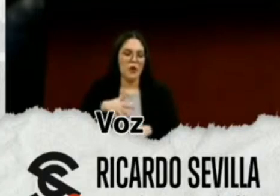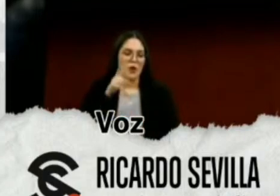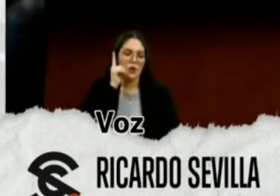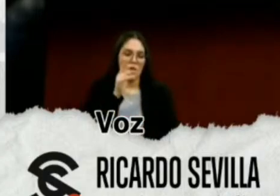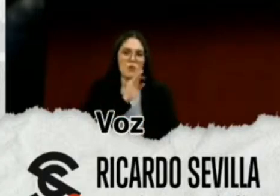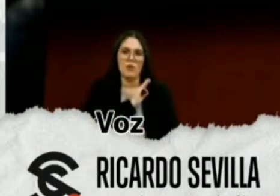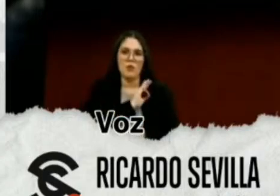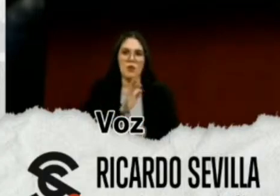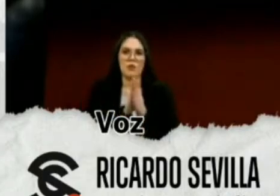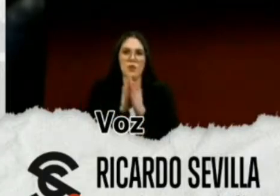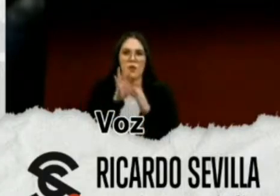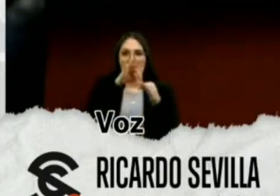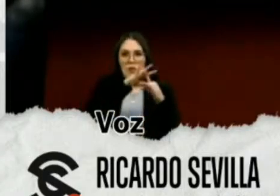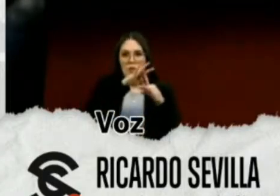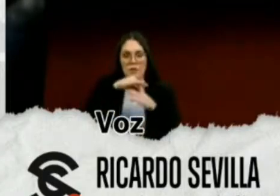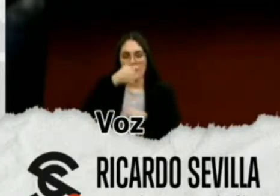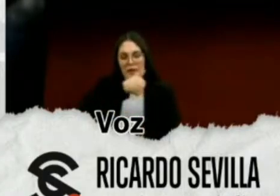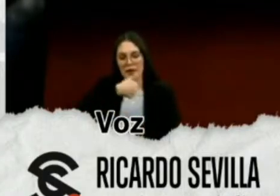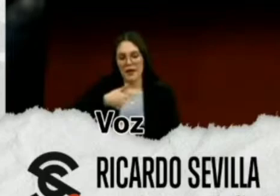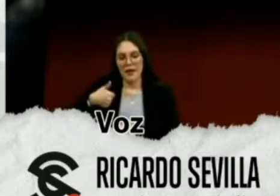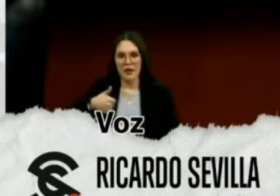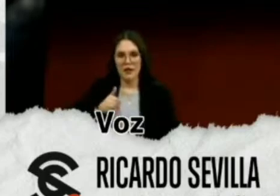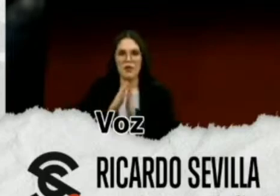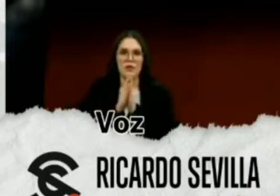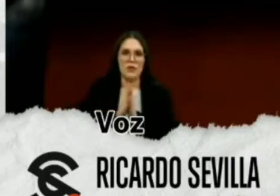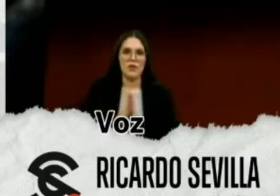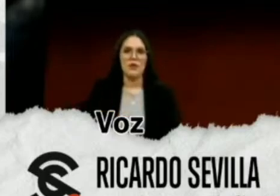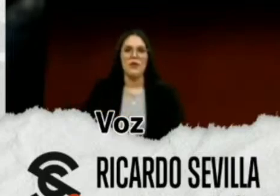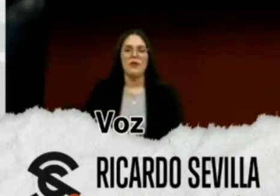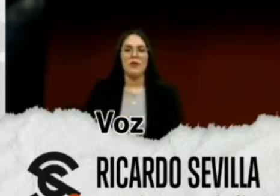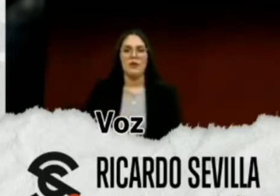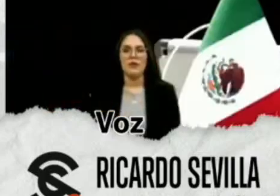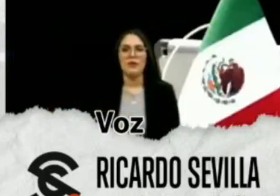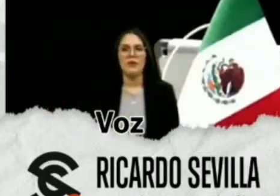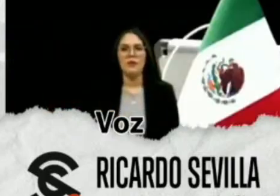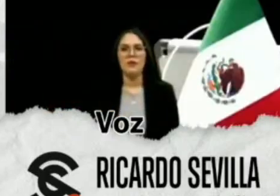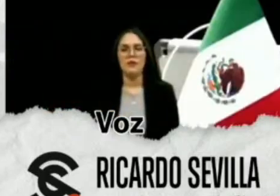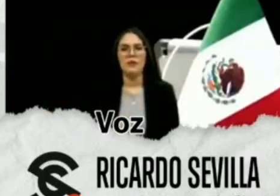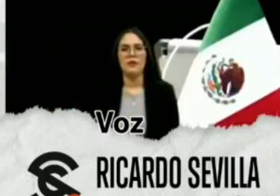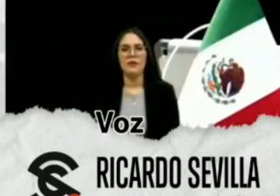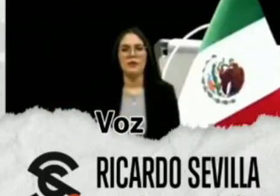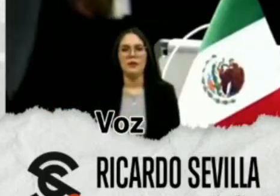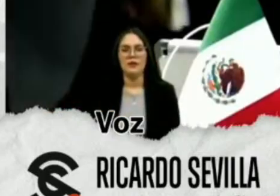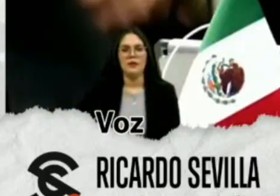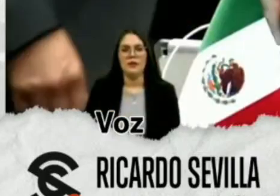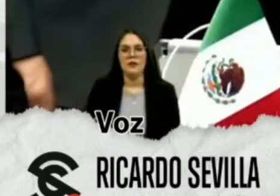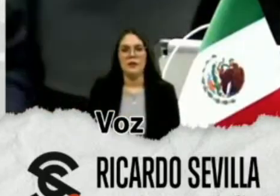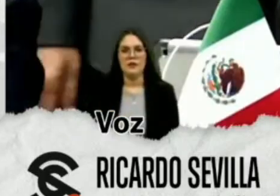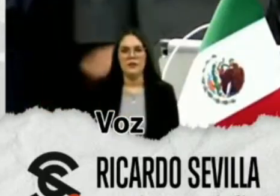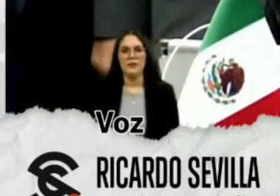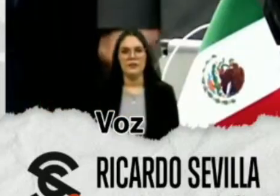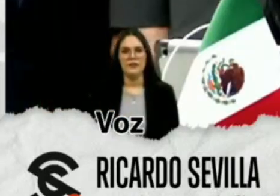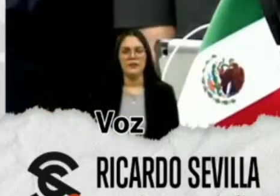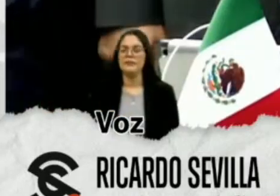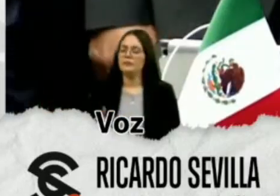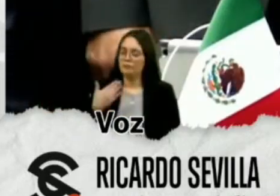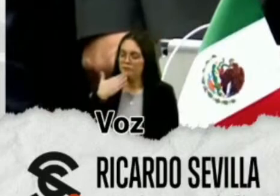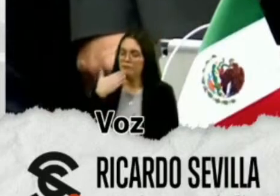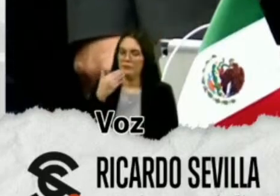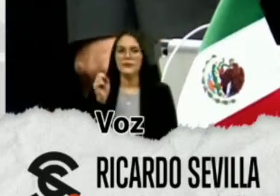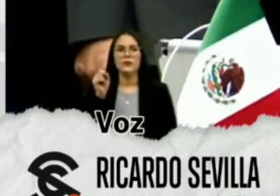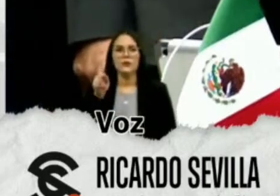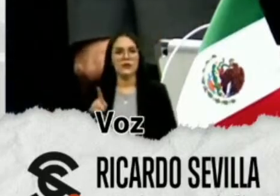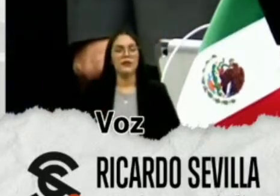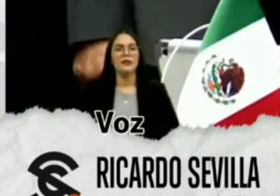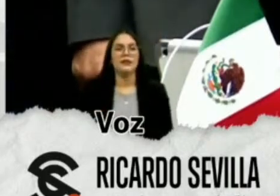la justicia, no regresa a este país, sino en calidad de senador ya con fuero. Sin embargo, no hay posibilidad